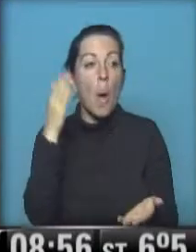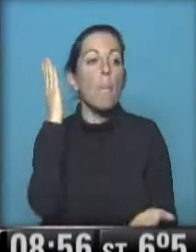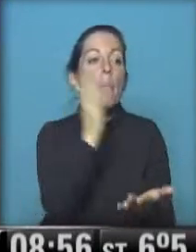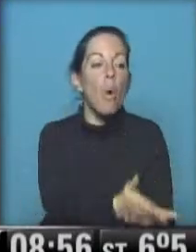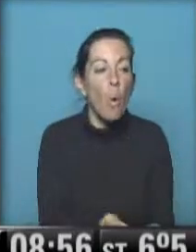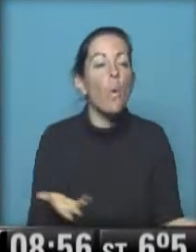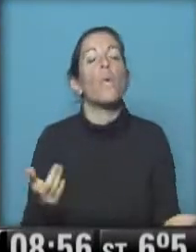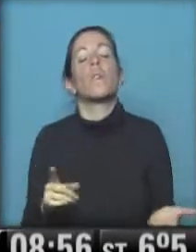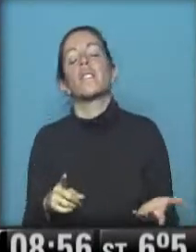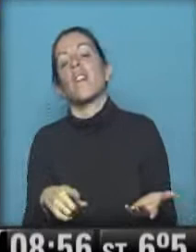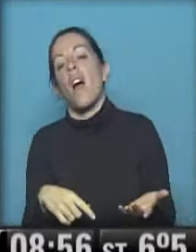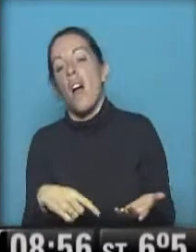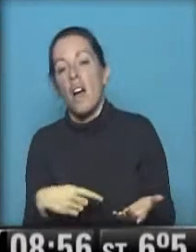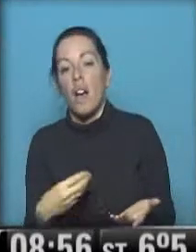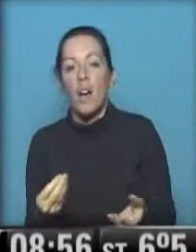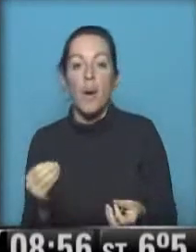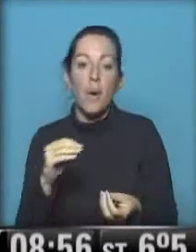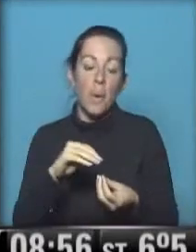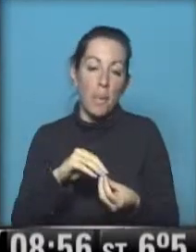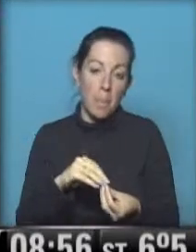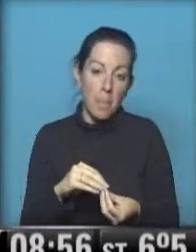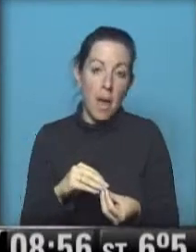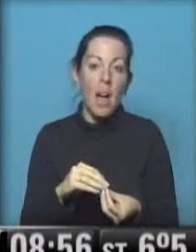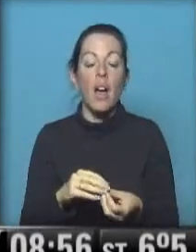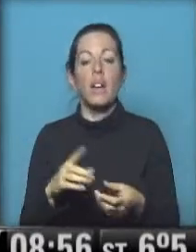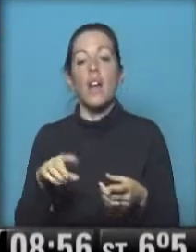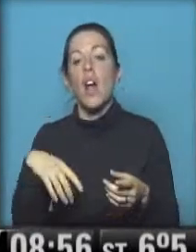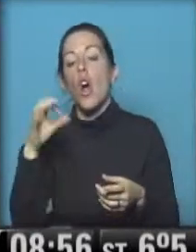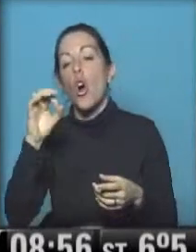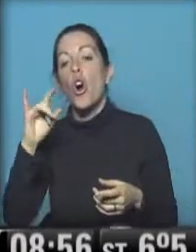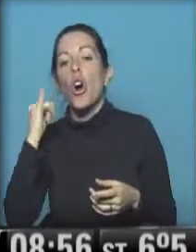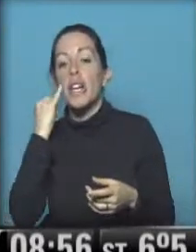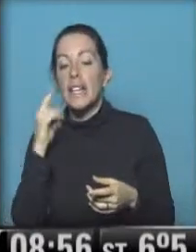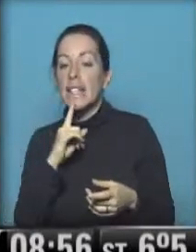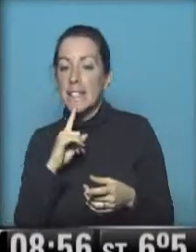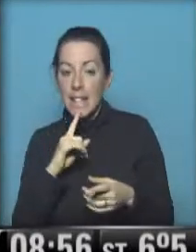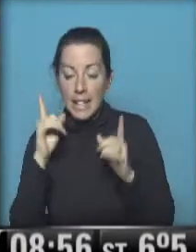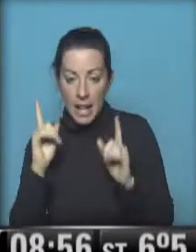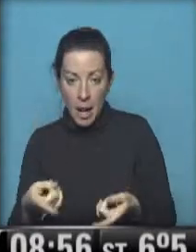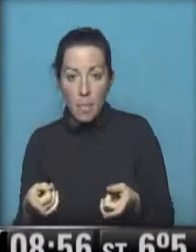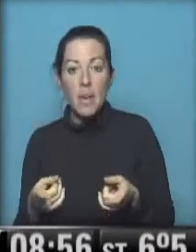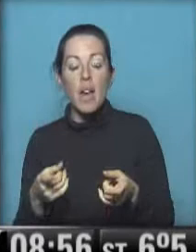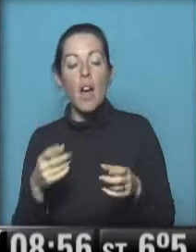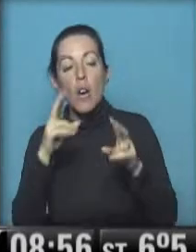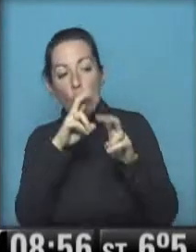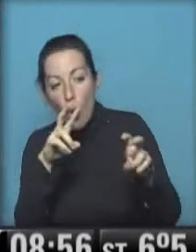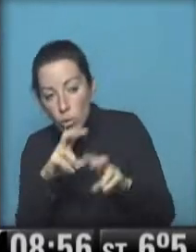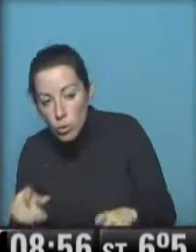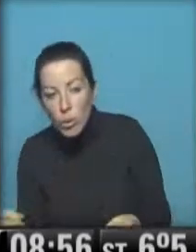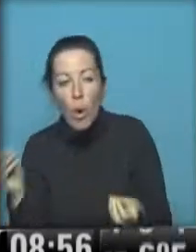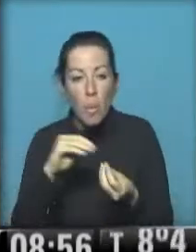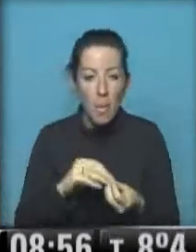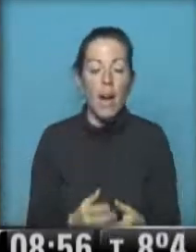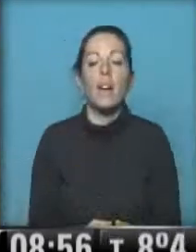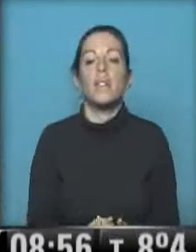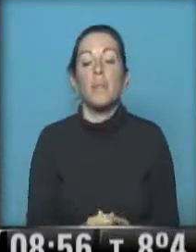y esto es destacado también por organismo internacionales como la oit que destaca que en el caso argentina estas políticas públicas que no son fácil